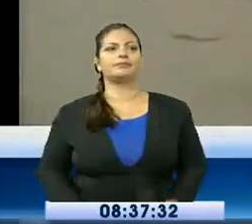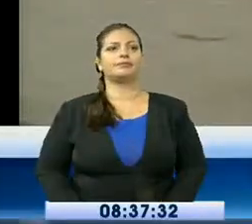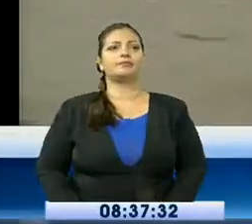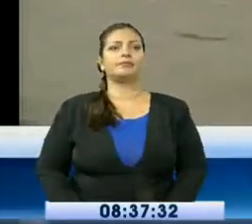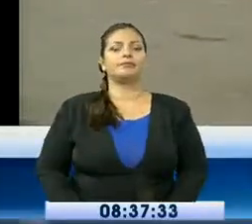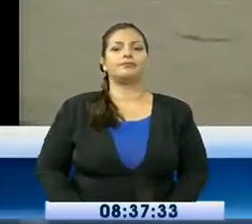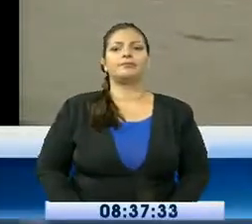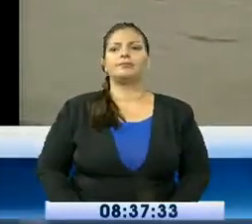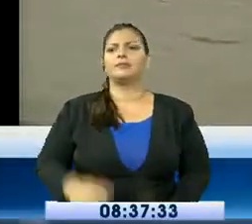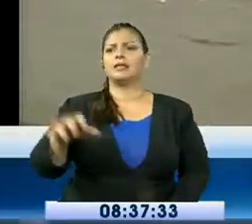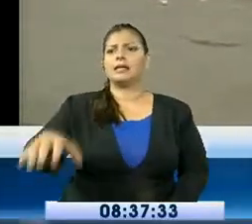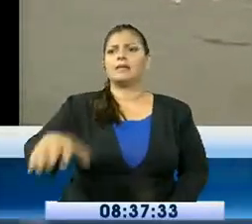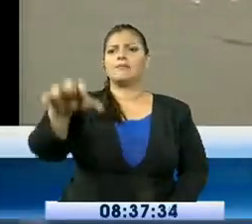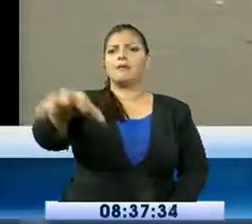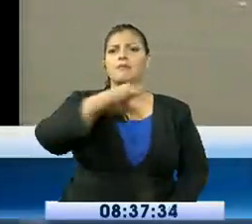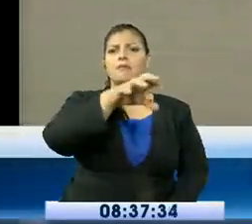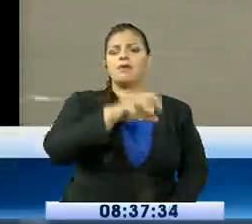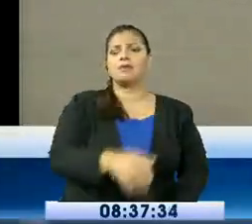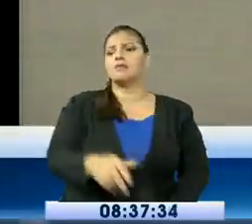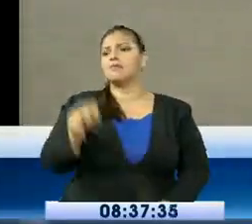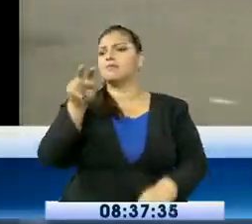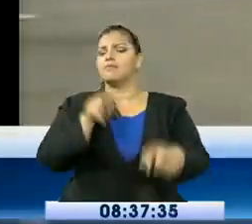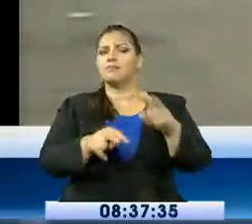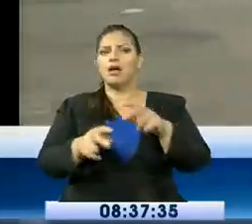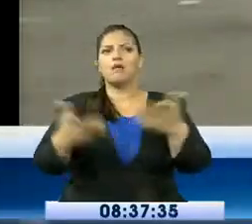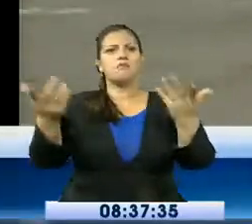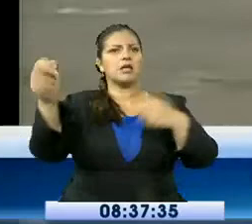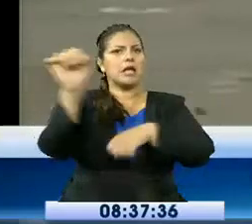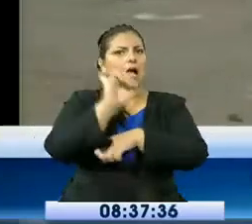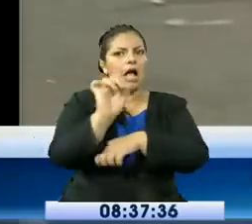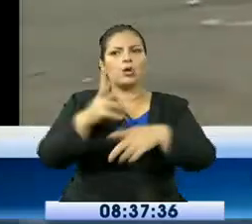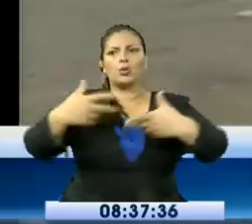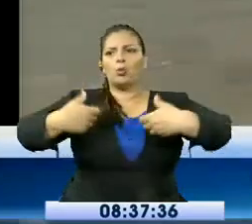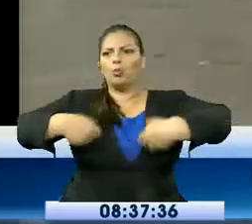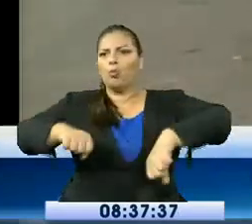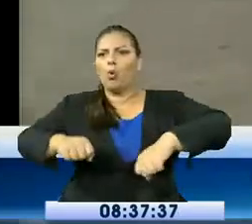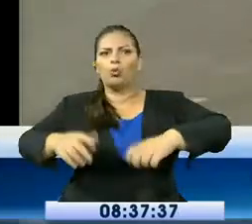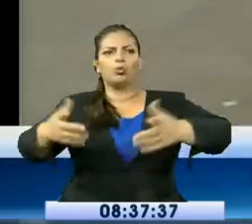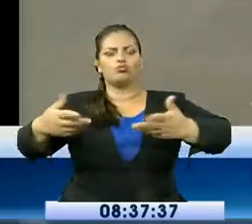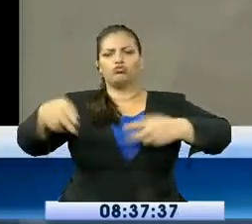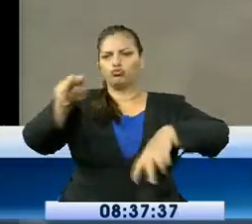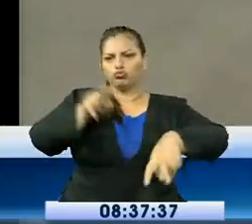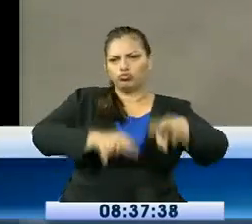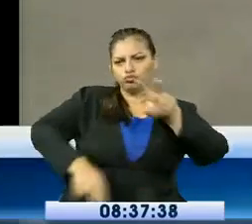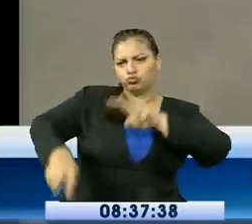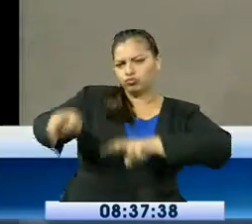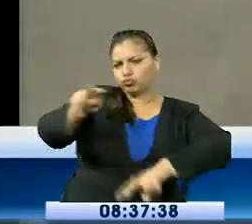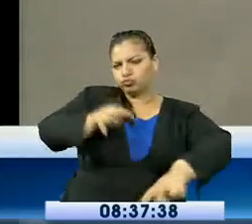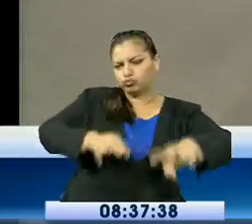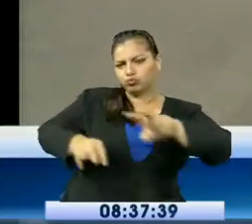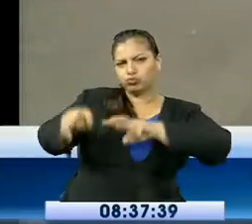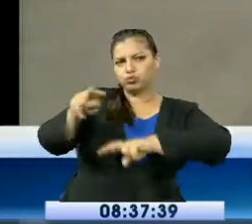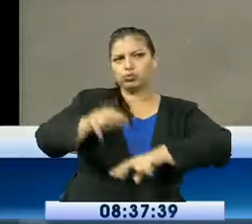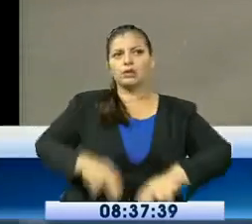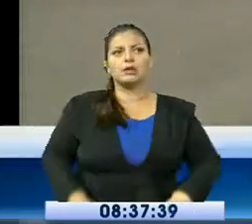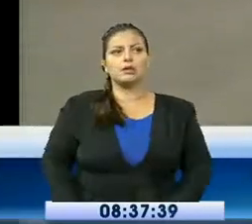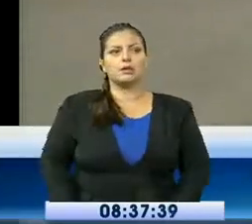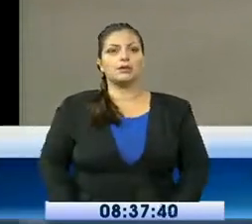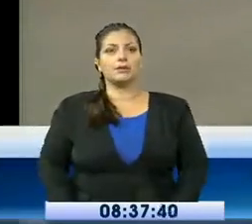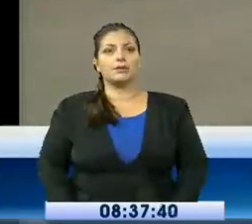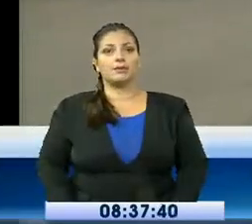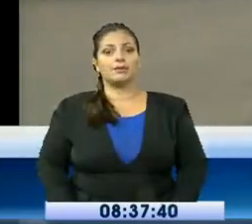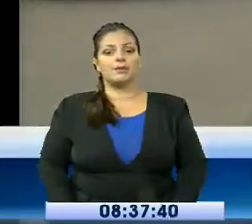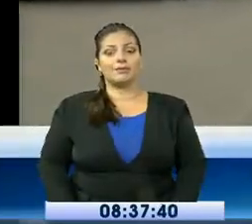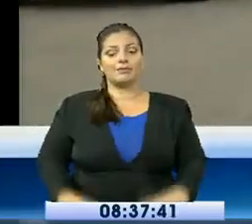trans seguntes y vehículos Ya y se ha logrado Bajar sustancialmente este fin de semana y el feriado en los